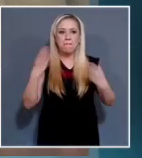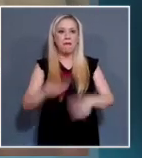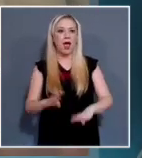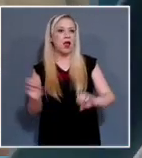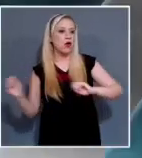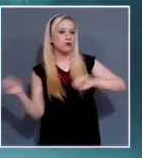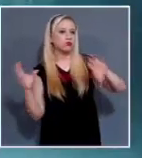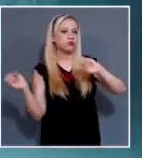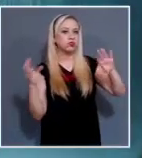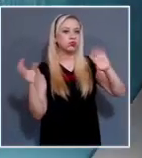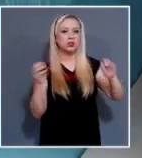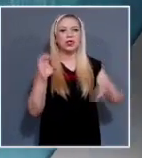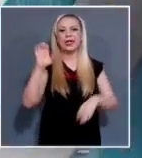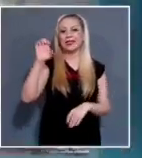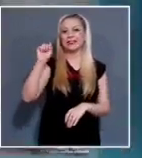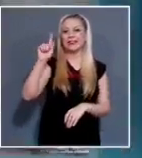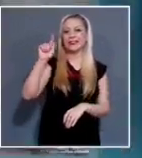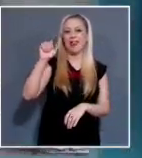estafa maestra.